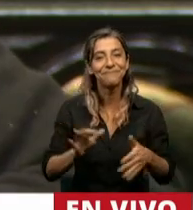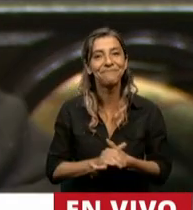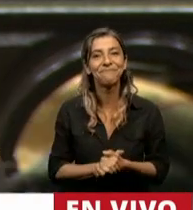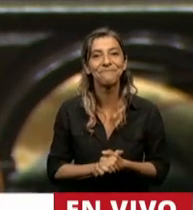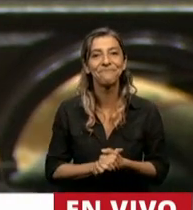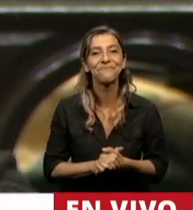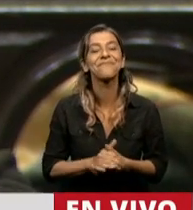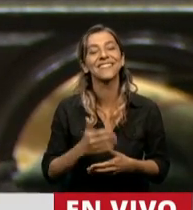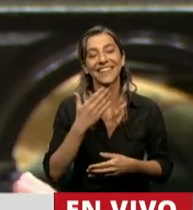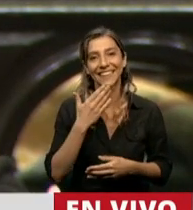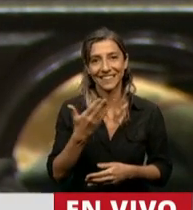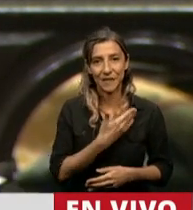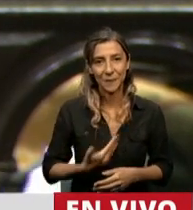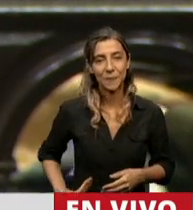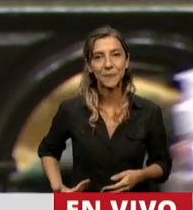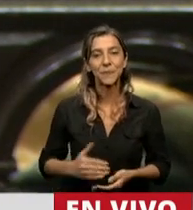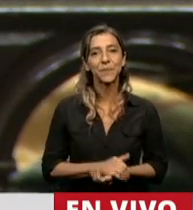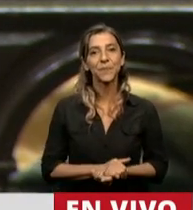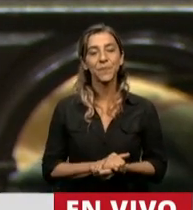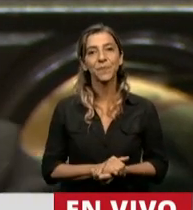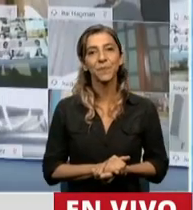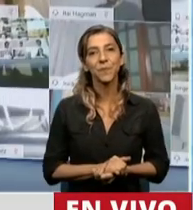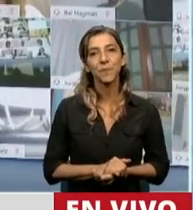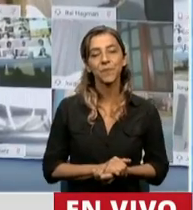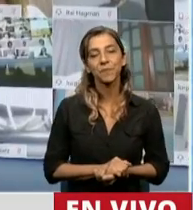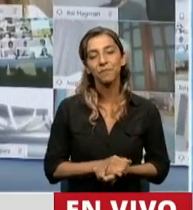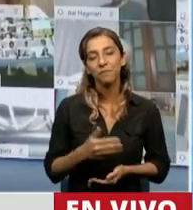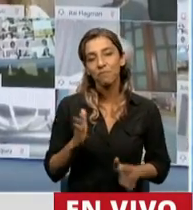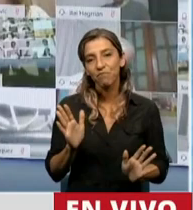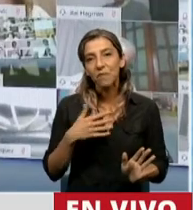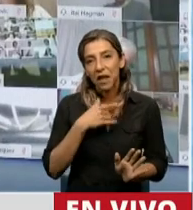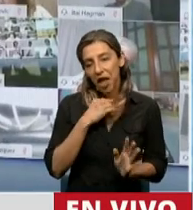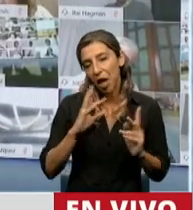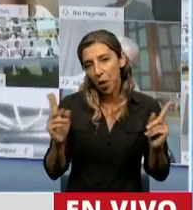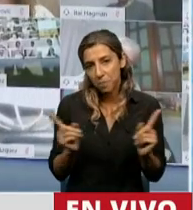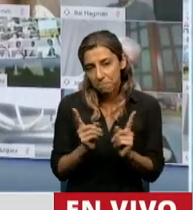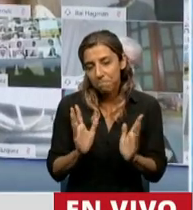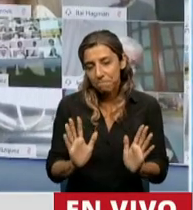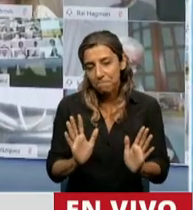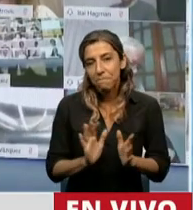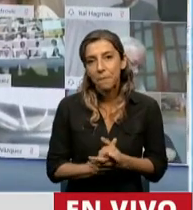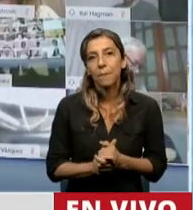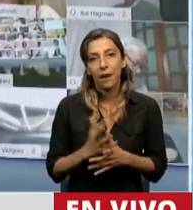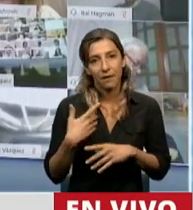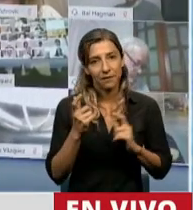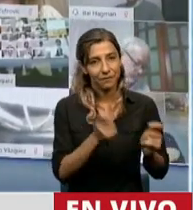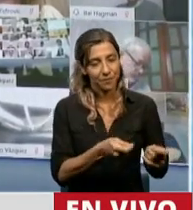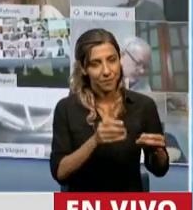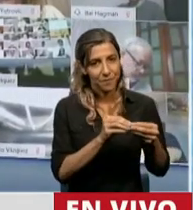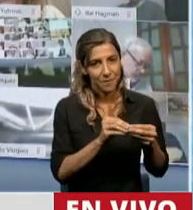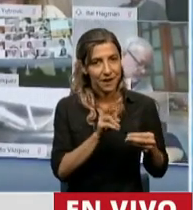Gracias, señor presidente. Voy a tratar de ser lo más sintético posible para darle la palabra a la compañera